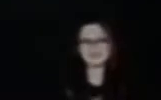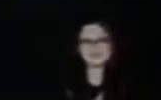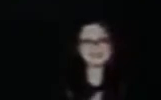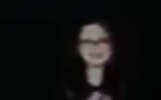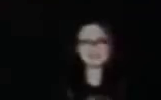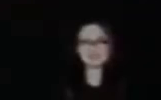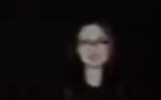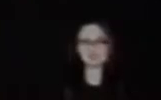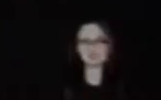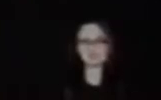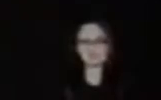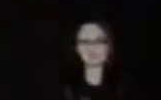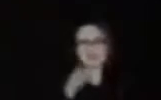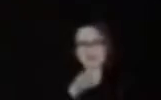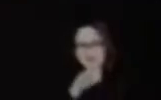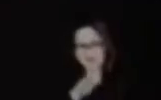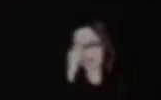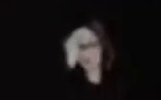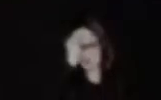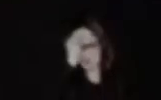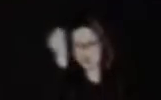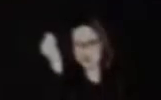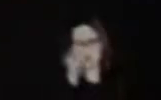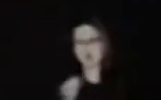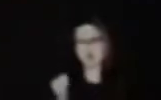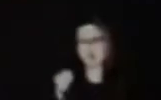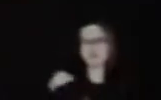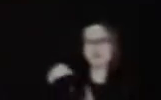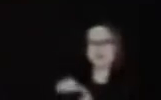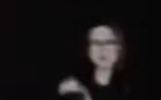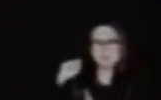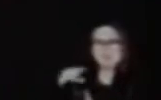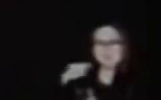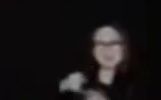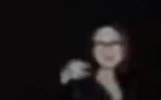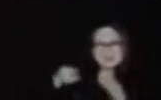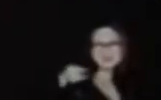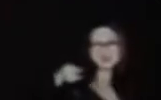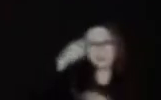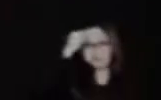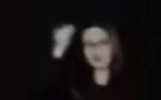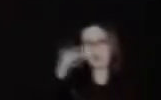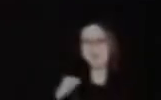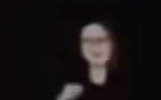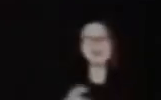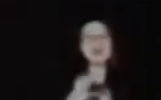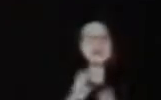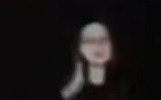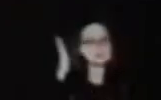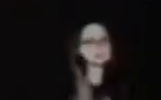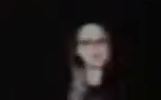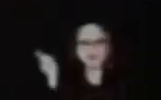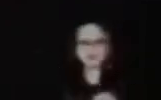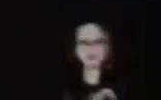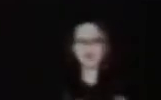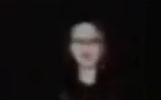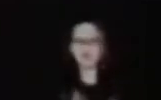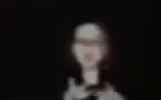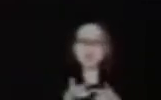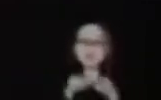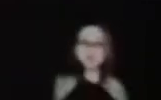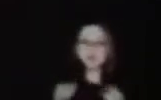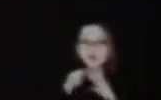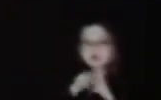esta horrible historia y mejor empecemos de nuevo. En otras